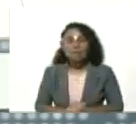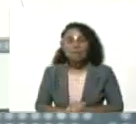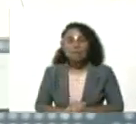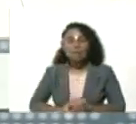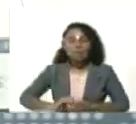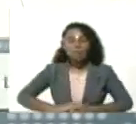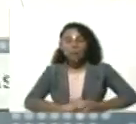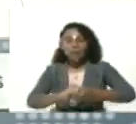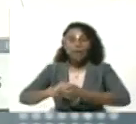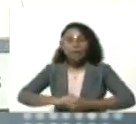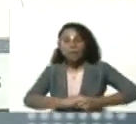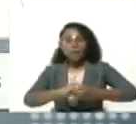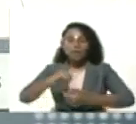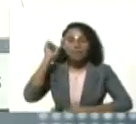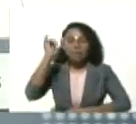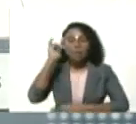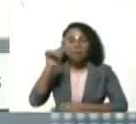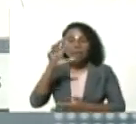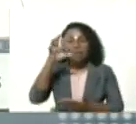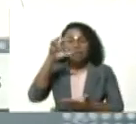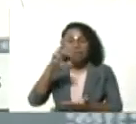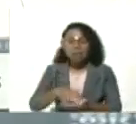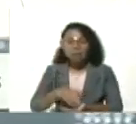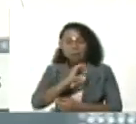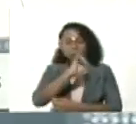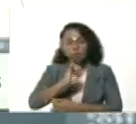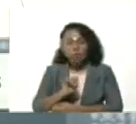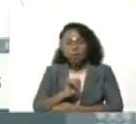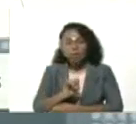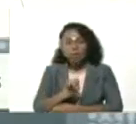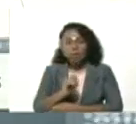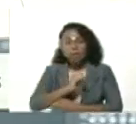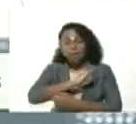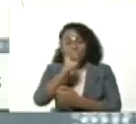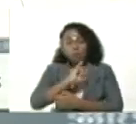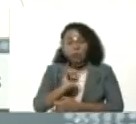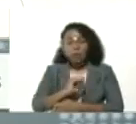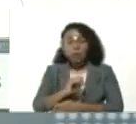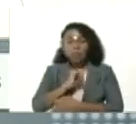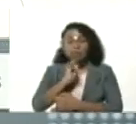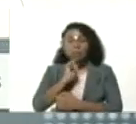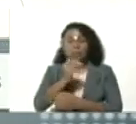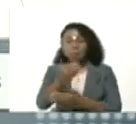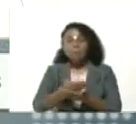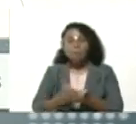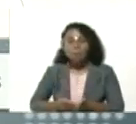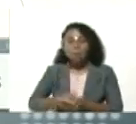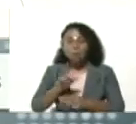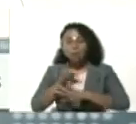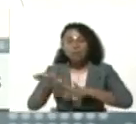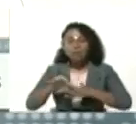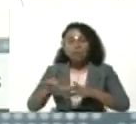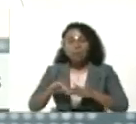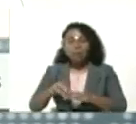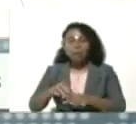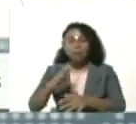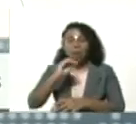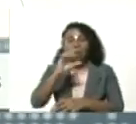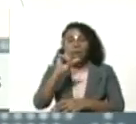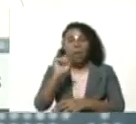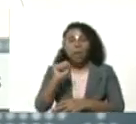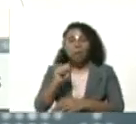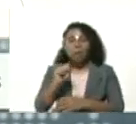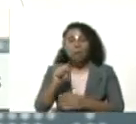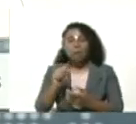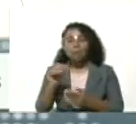Trujillo, Yaracuy y el estado Zulia. En el estado Zulia me reportan en los municipios Colón,